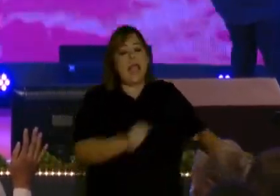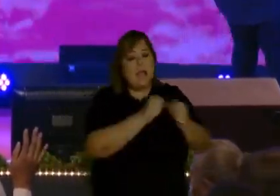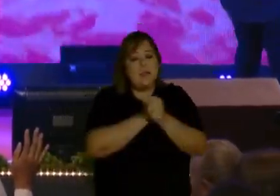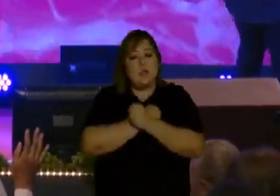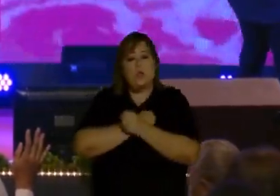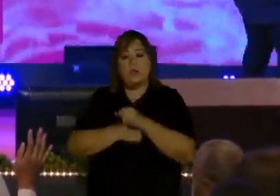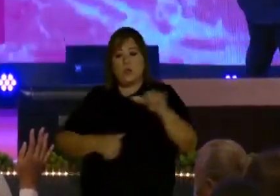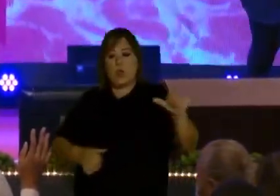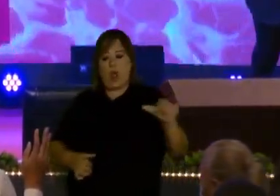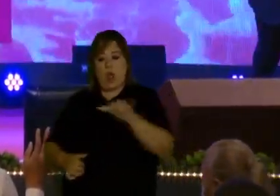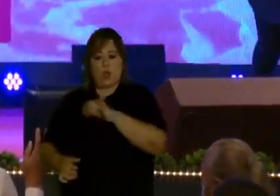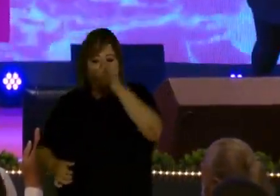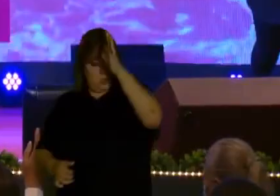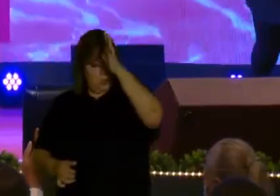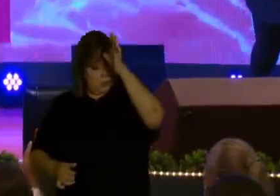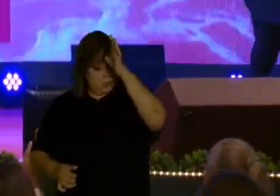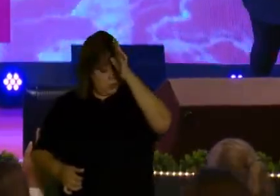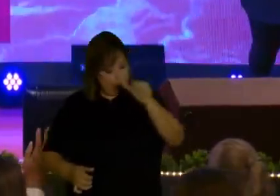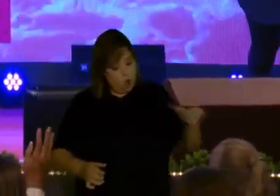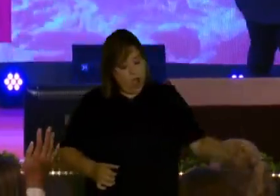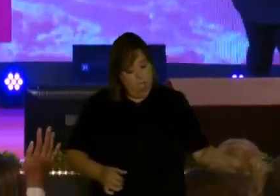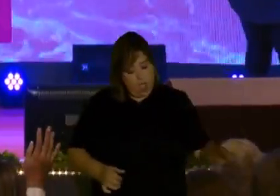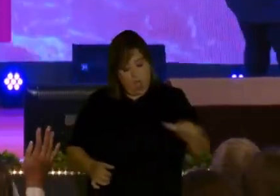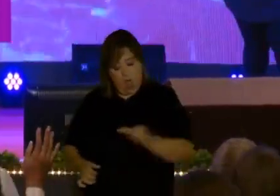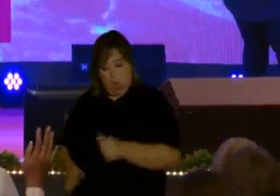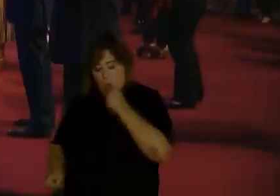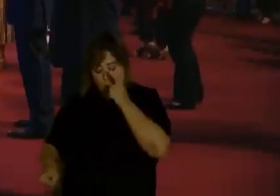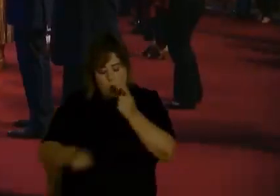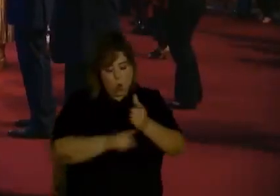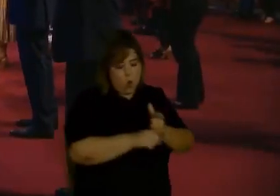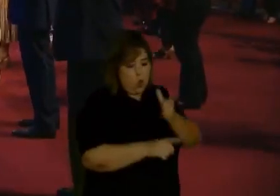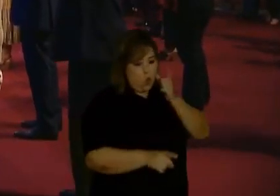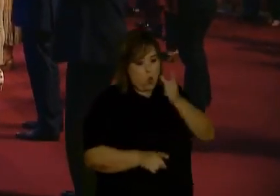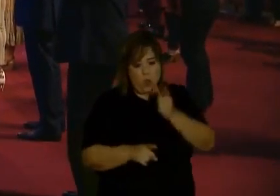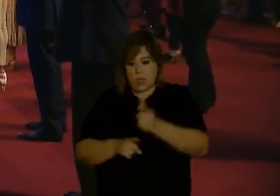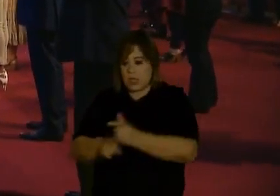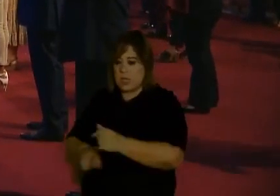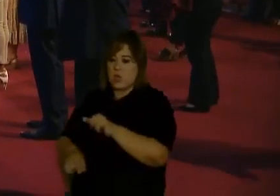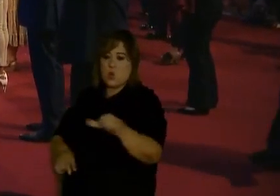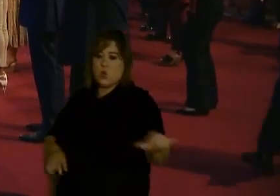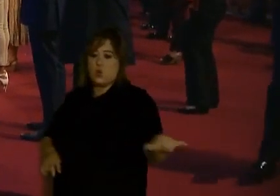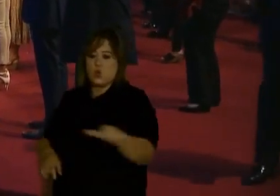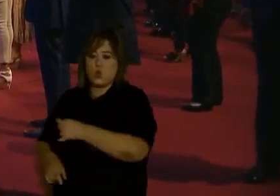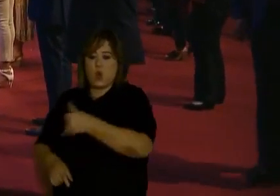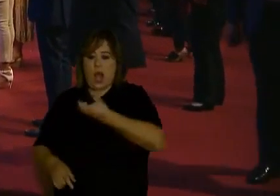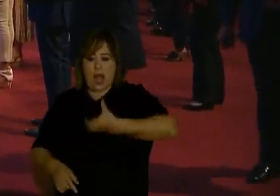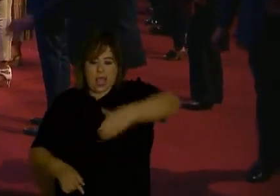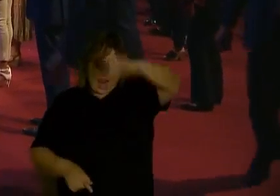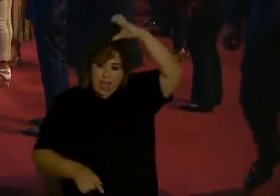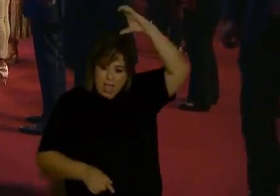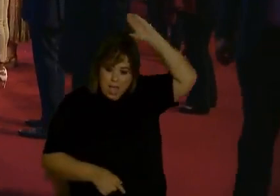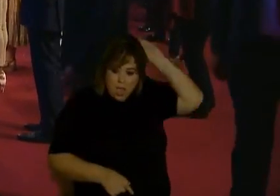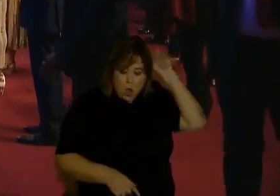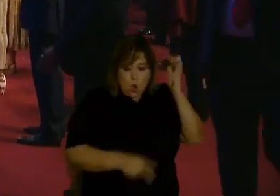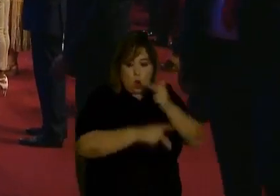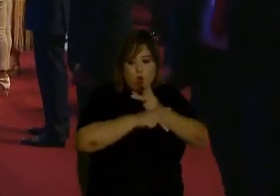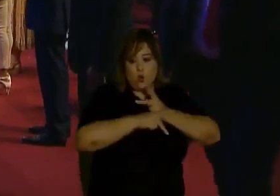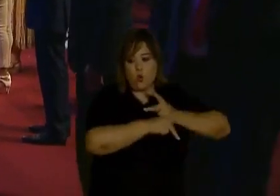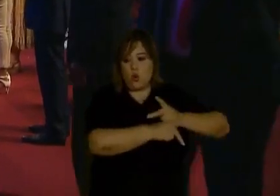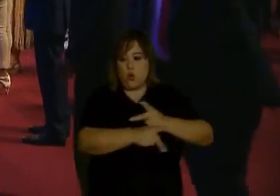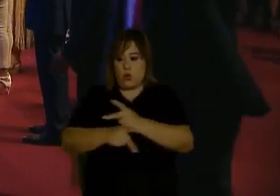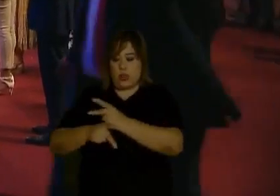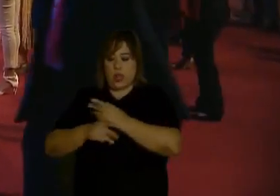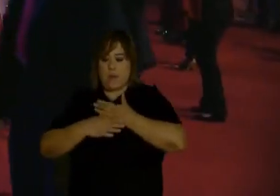Otra vida, otra vida. Gloria a Dios, gloria a Dios, gloria a Dios, gloria a Dios.